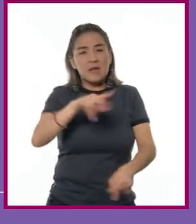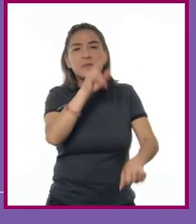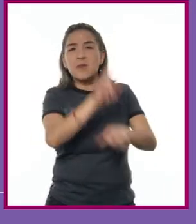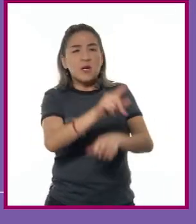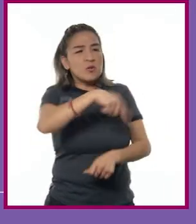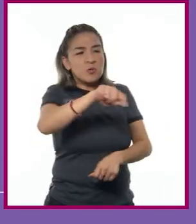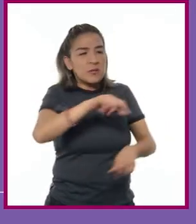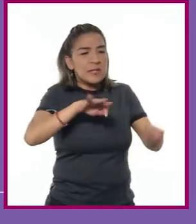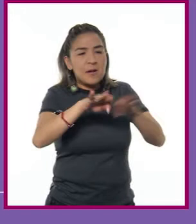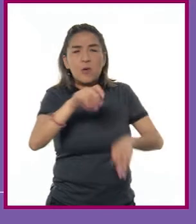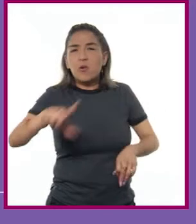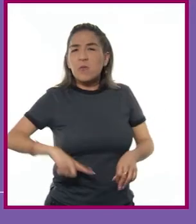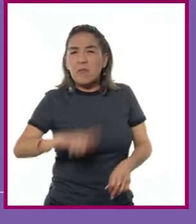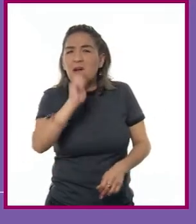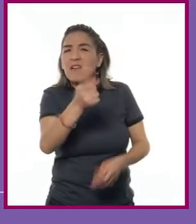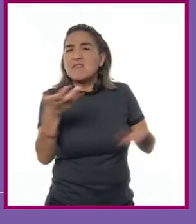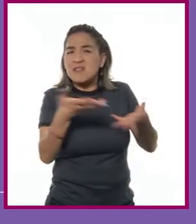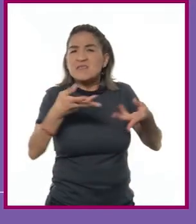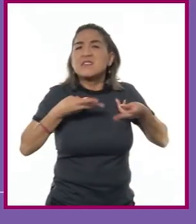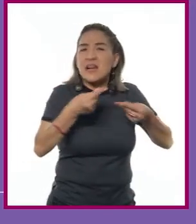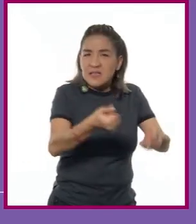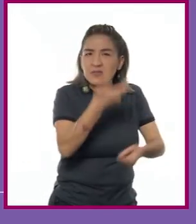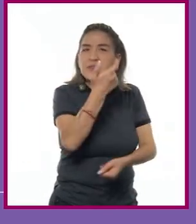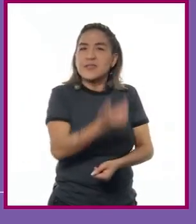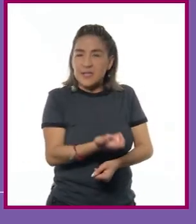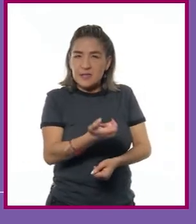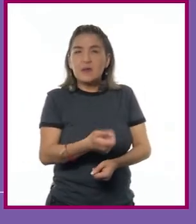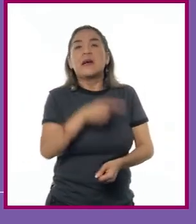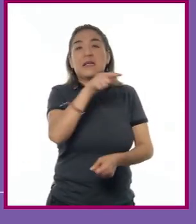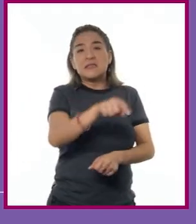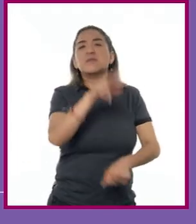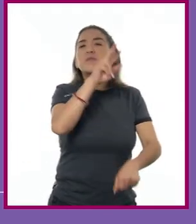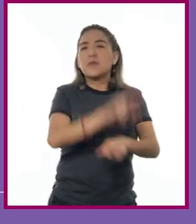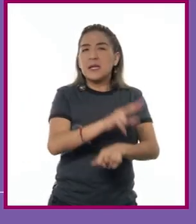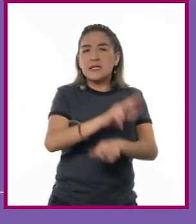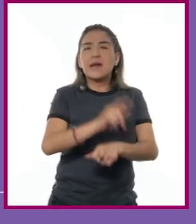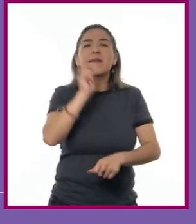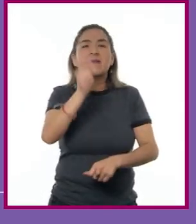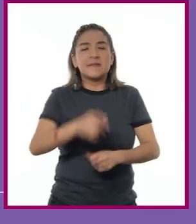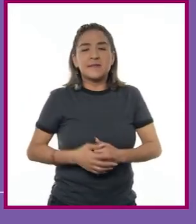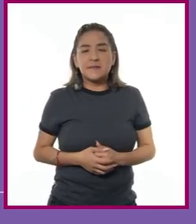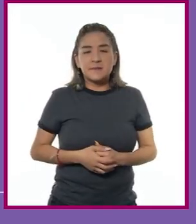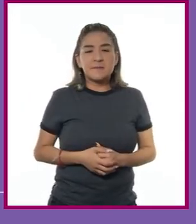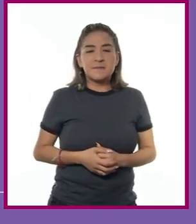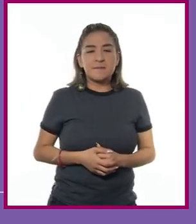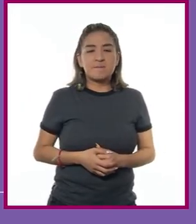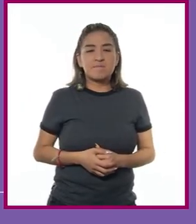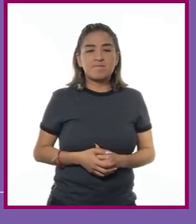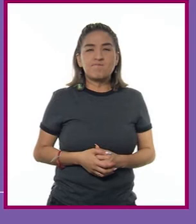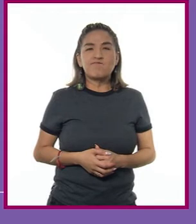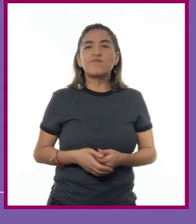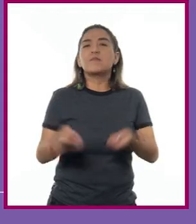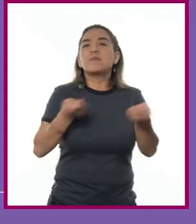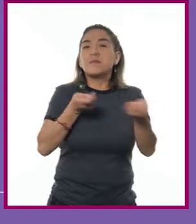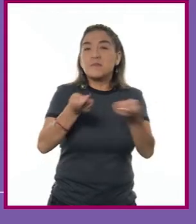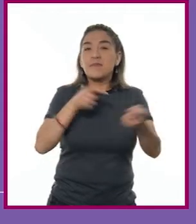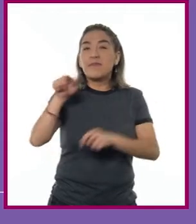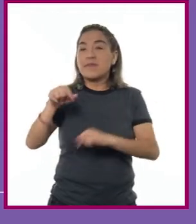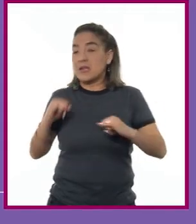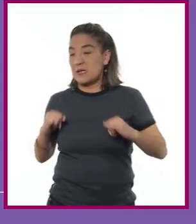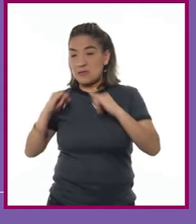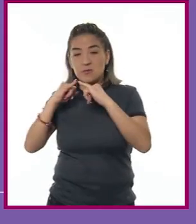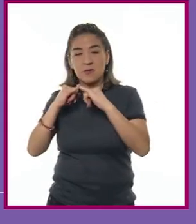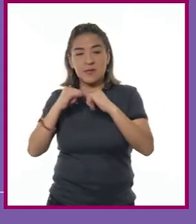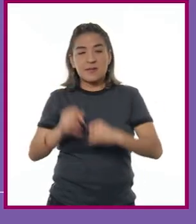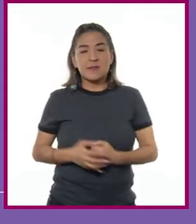las autoridades. Esa vigilancia puede ser horizontal, en la que se tiene el control mediante instituciones como